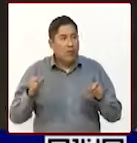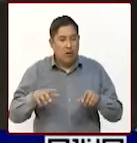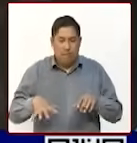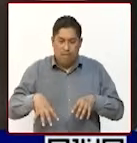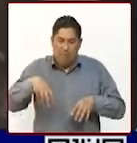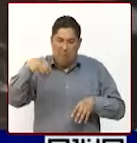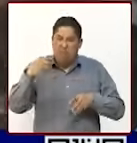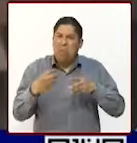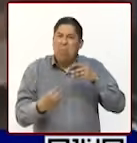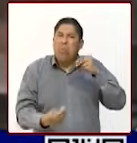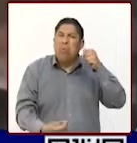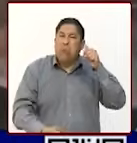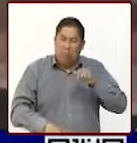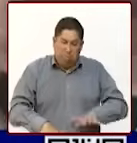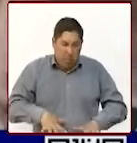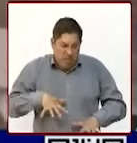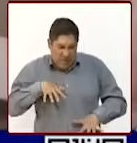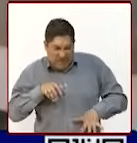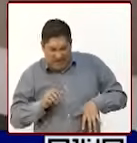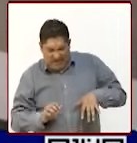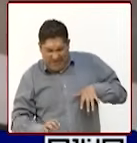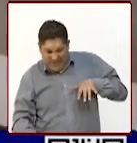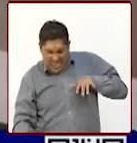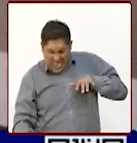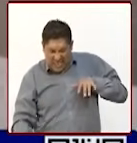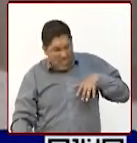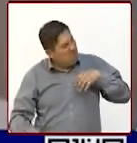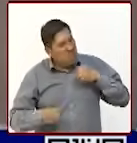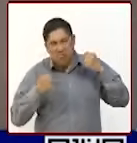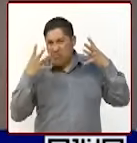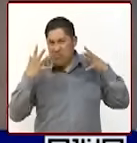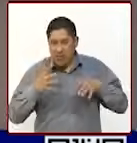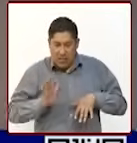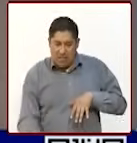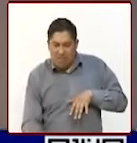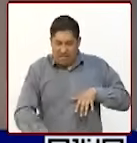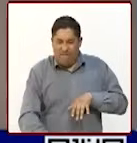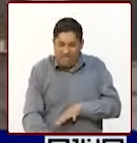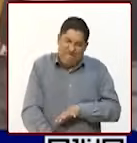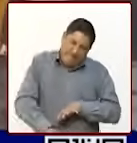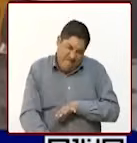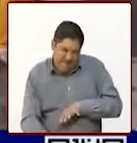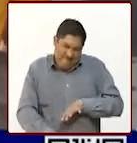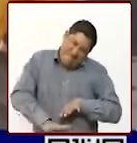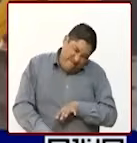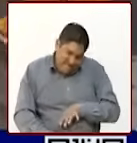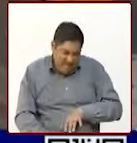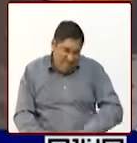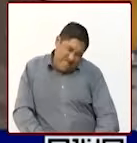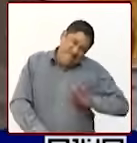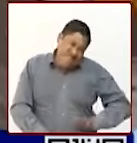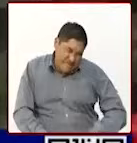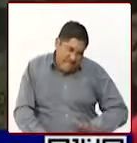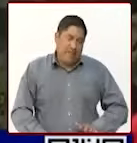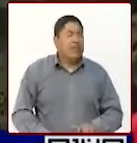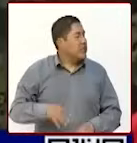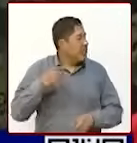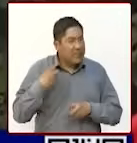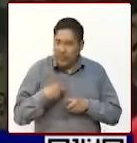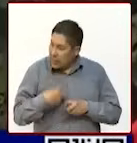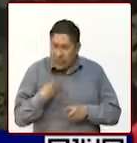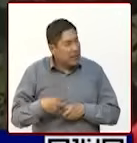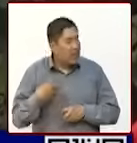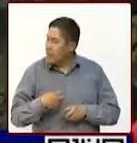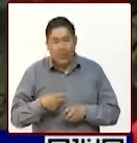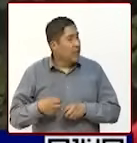como han visto, el lodo está obviamente alto, los pies ya no pueden salir tampoco, partes, entonces de esa manera se ha decidido hacer el